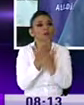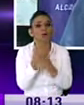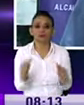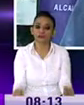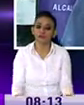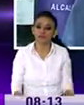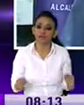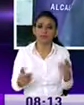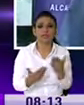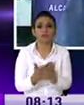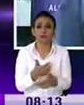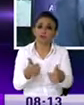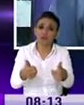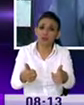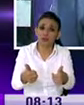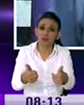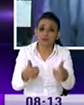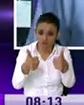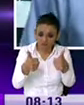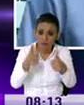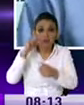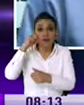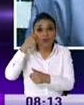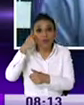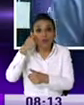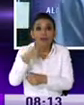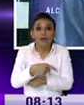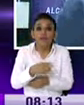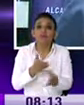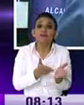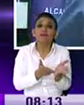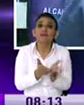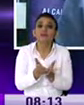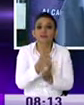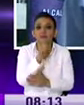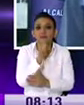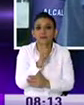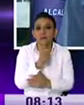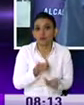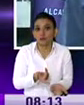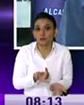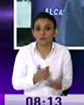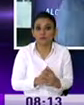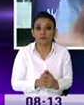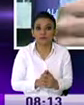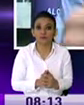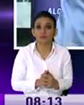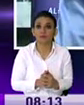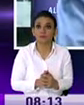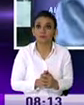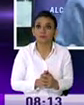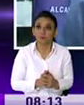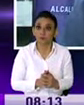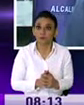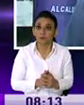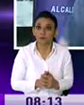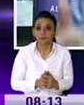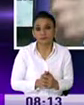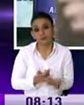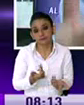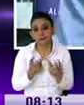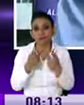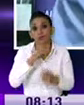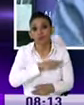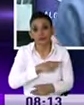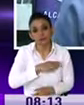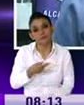unidades, enhorabuena. Hay que recordar que este sigue siendo un servicio privado, subvencionado por el ente público, que es el